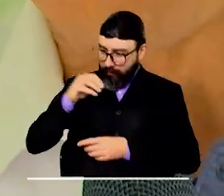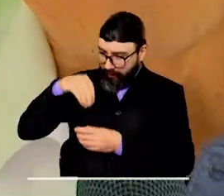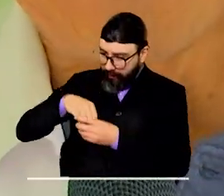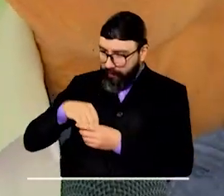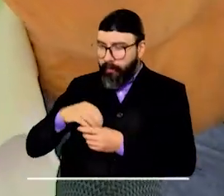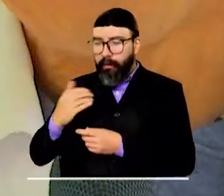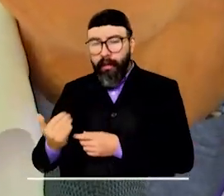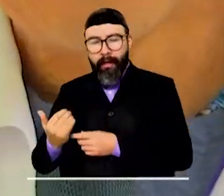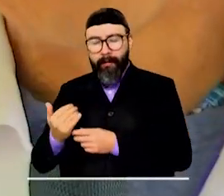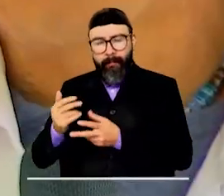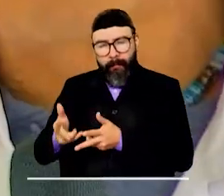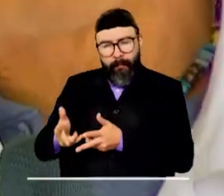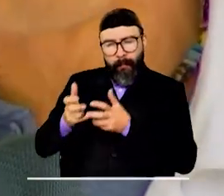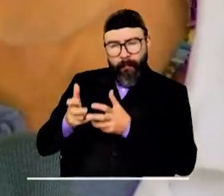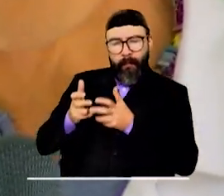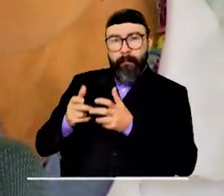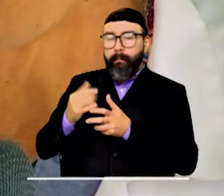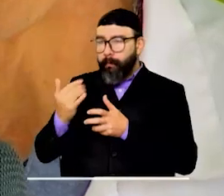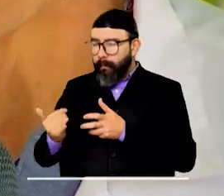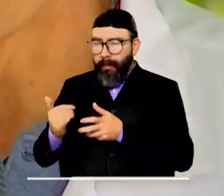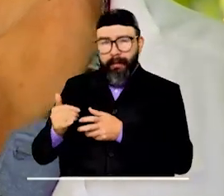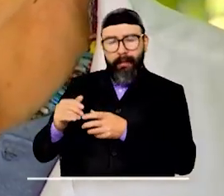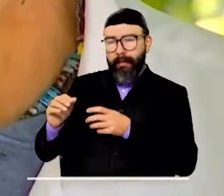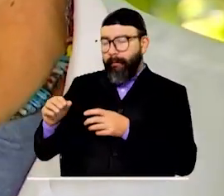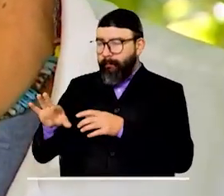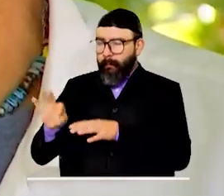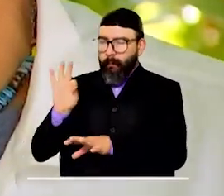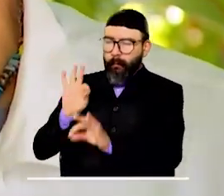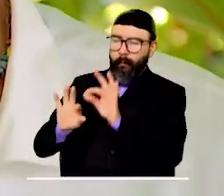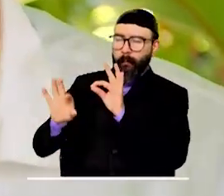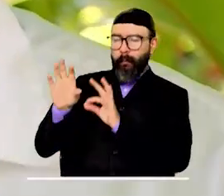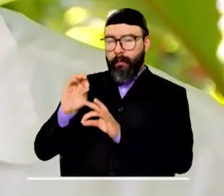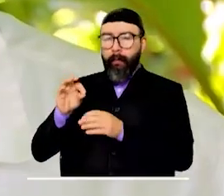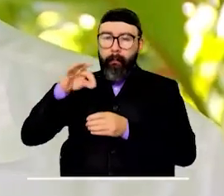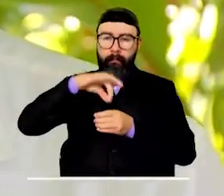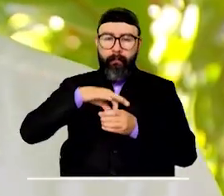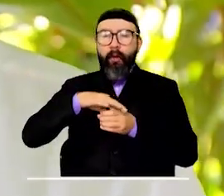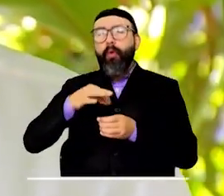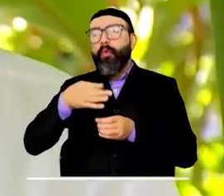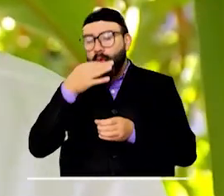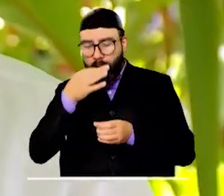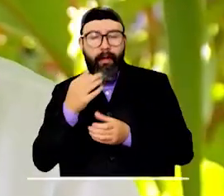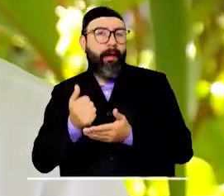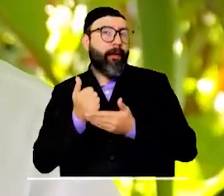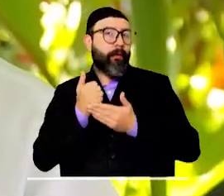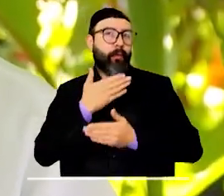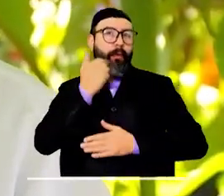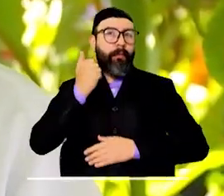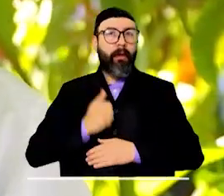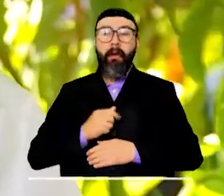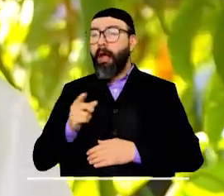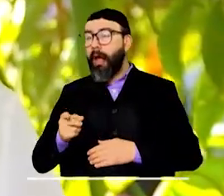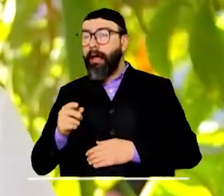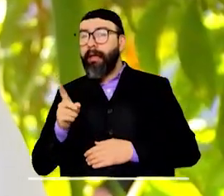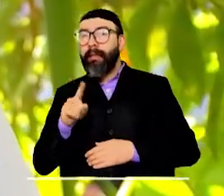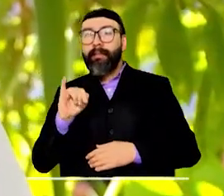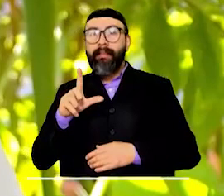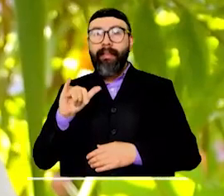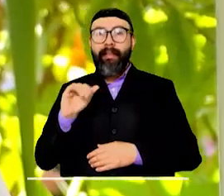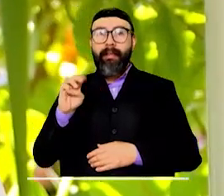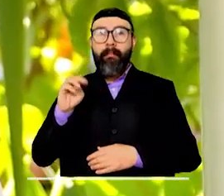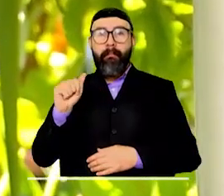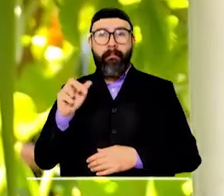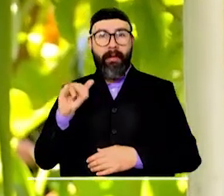sacarle el nutriente, los fármacos de la alcachofa y combinarla con silimarina más magnesio y hacerlo